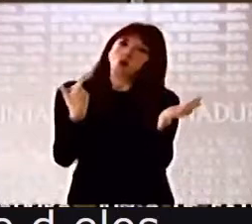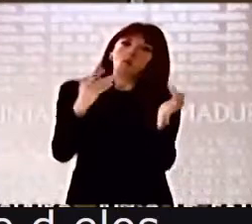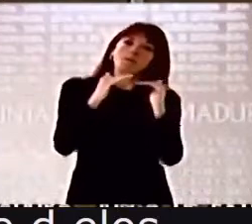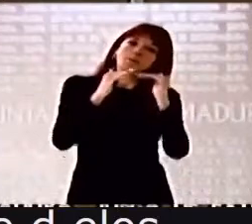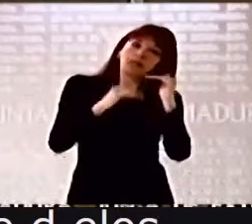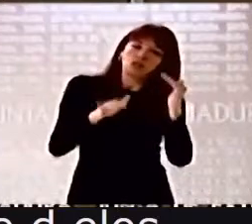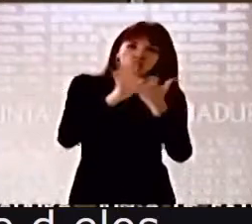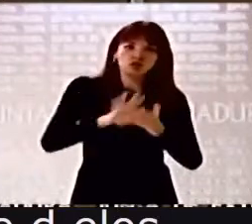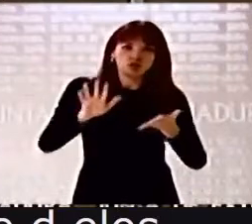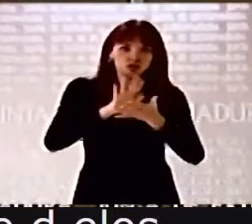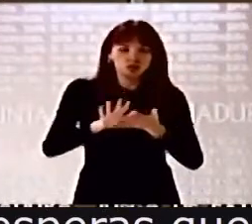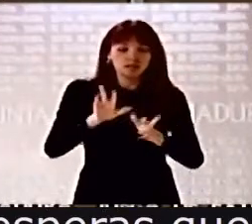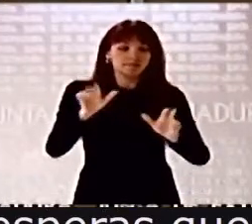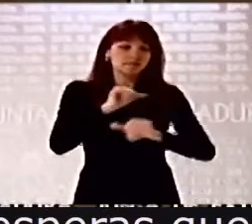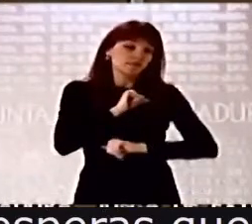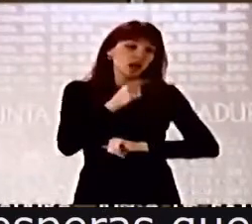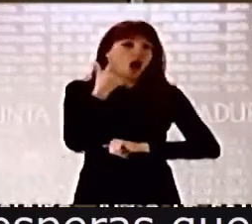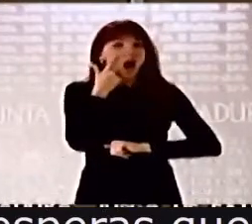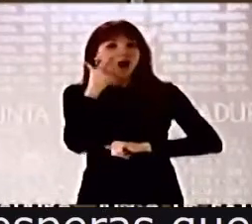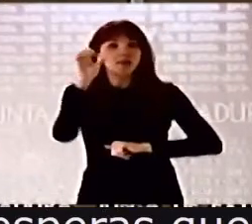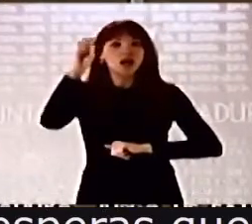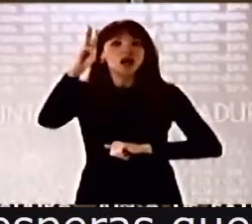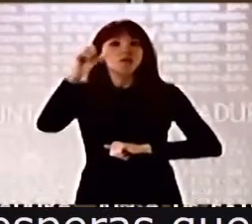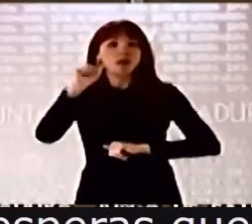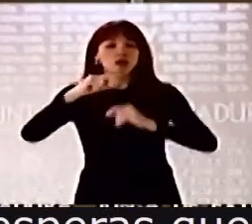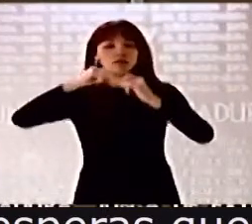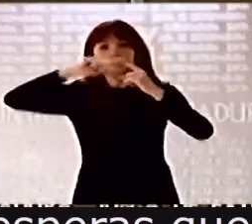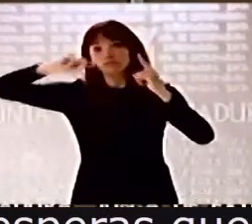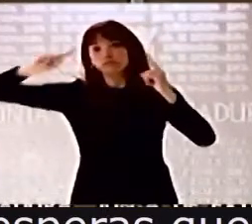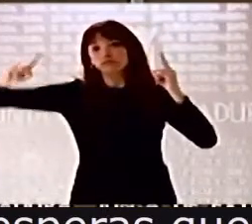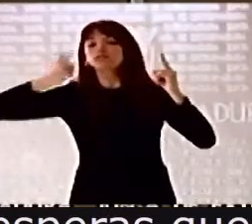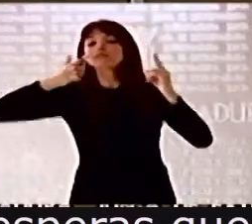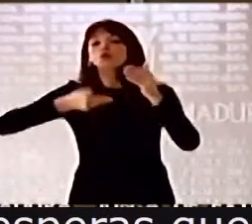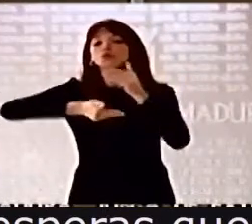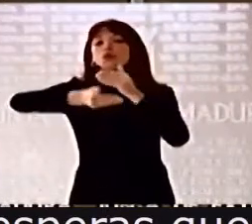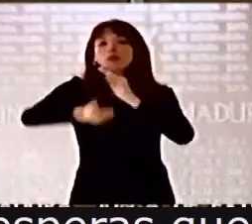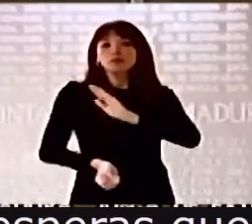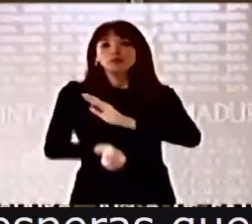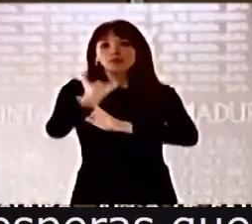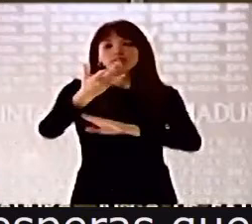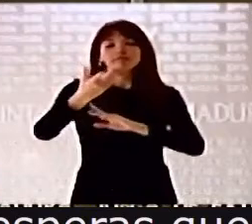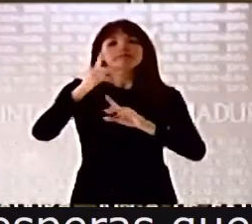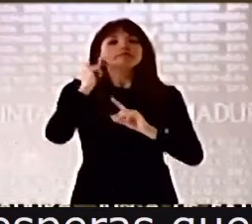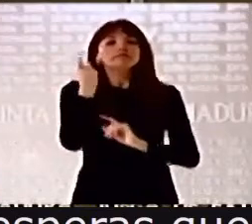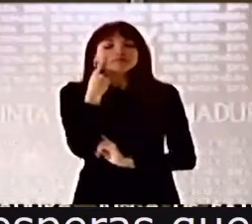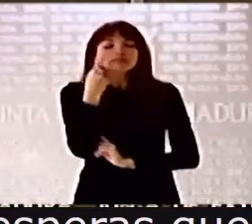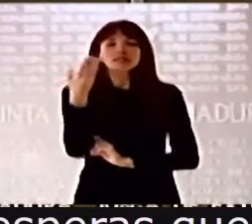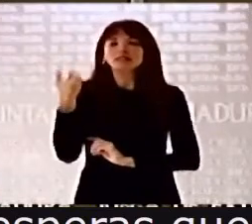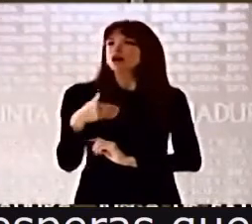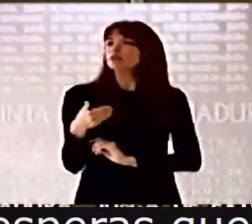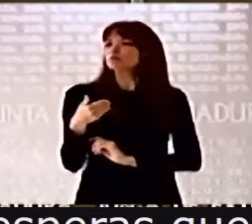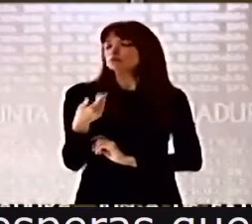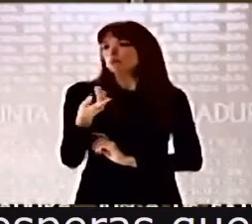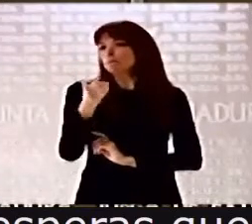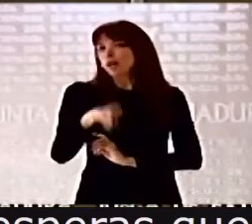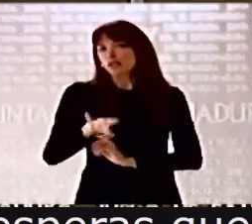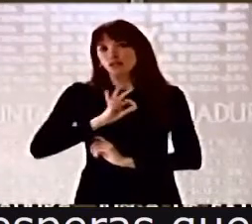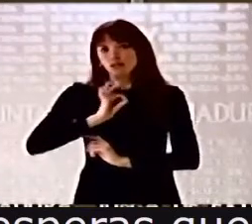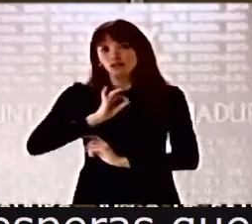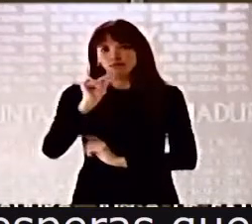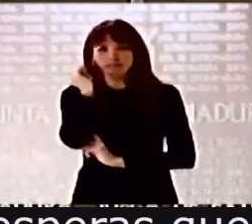espera de lo que nos dé la EPA del cuarto trimestre cuando tengamos conocimiento de ella a lo largo del mes de enero,